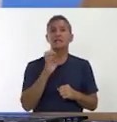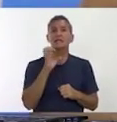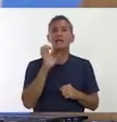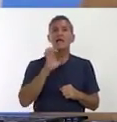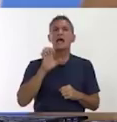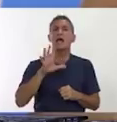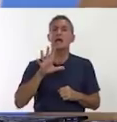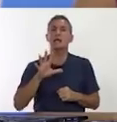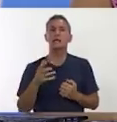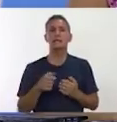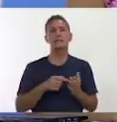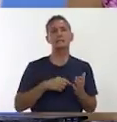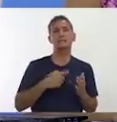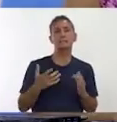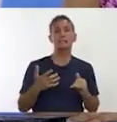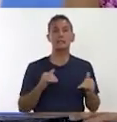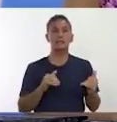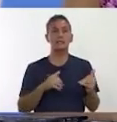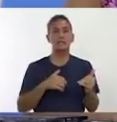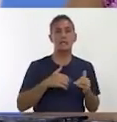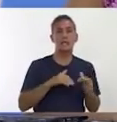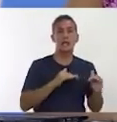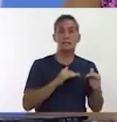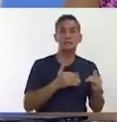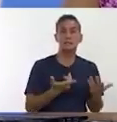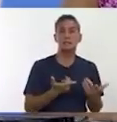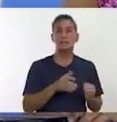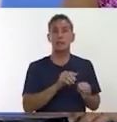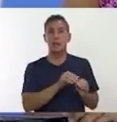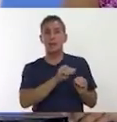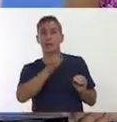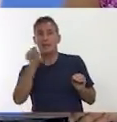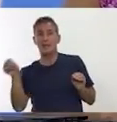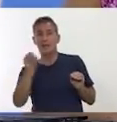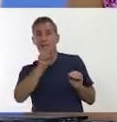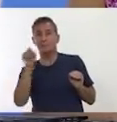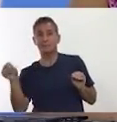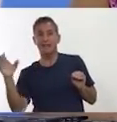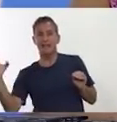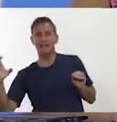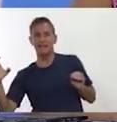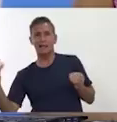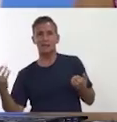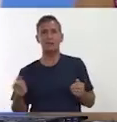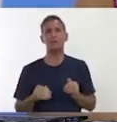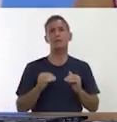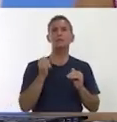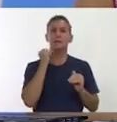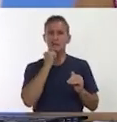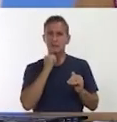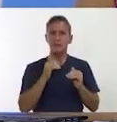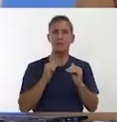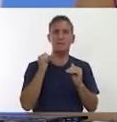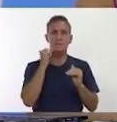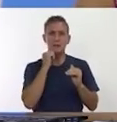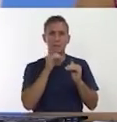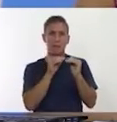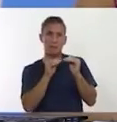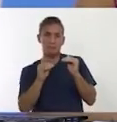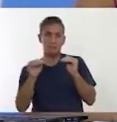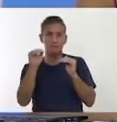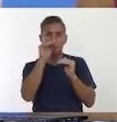No tiene energía cinética suficiente para que los fotoelectrones lleguen hasta el cátodo, pero tiene que ser